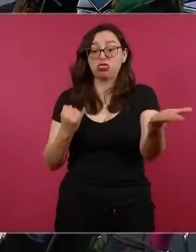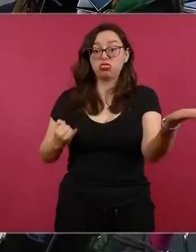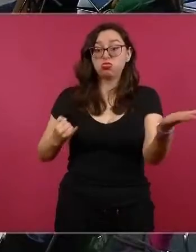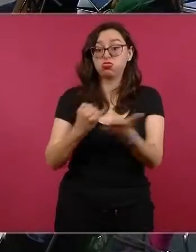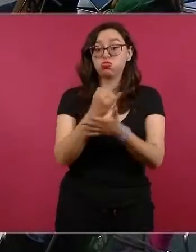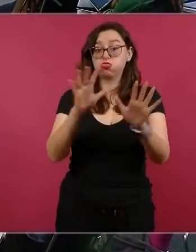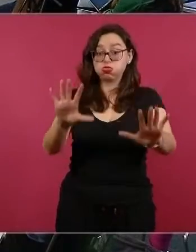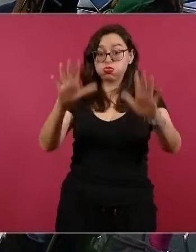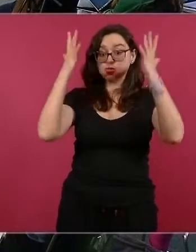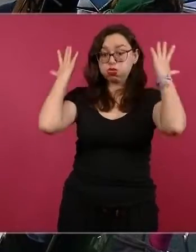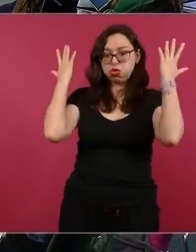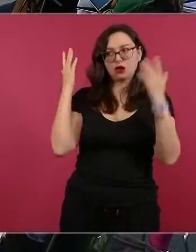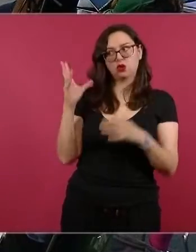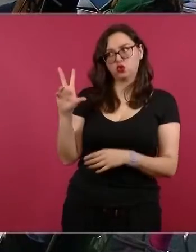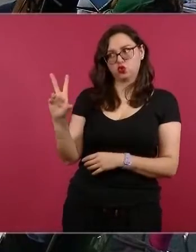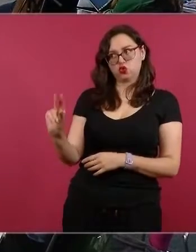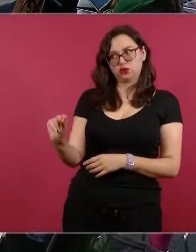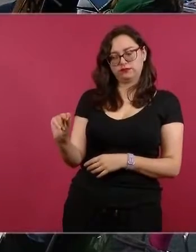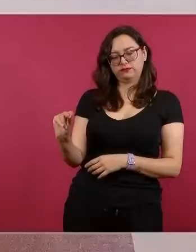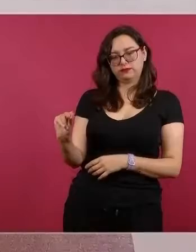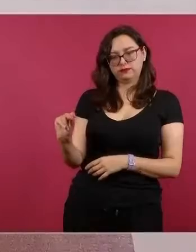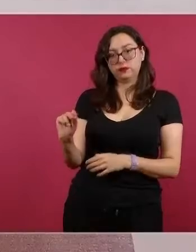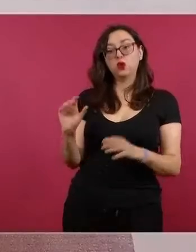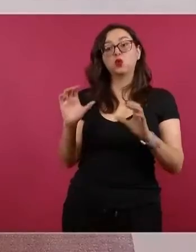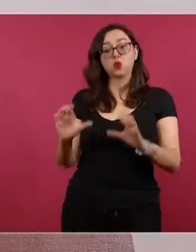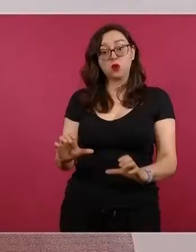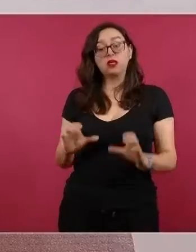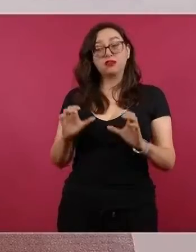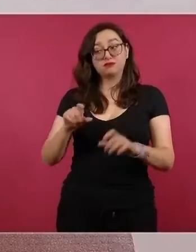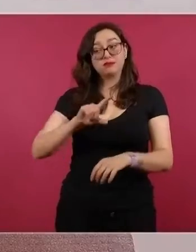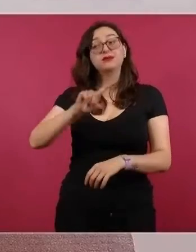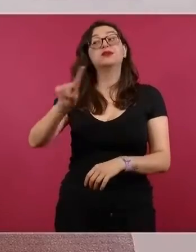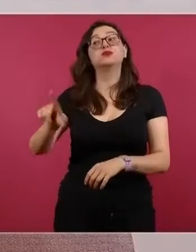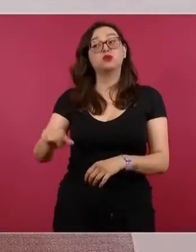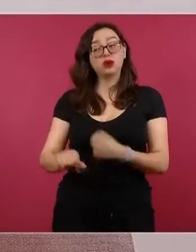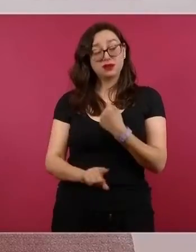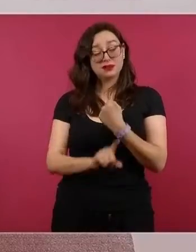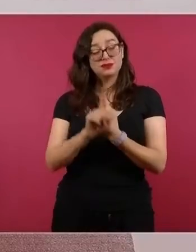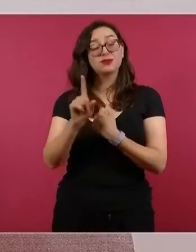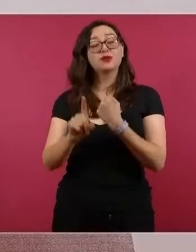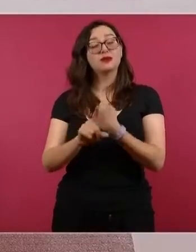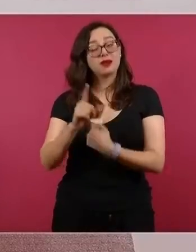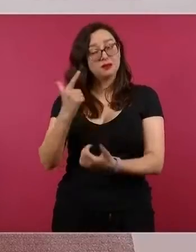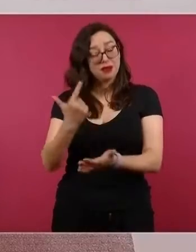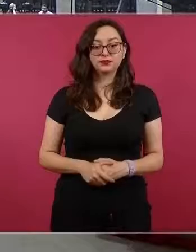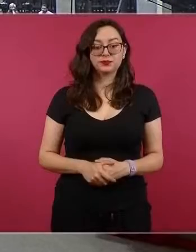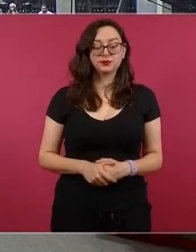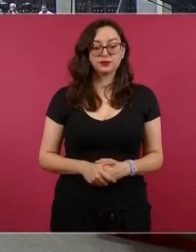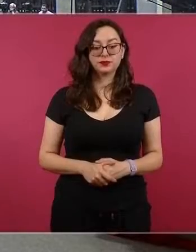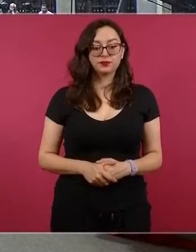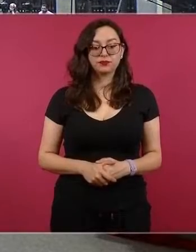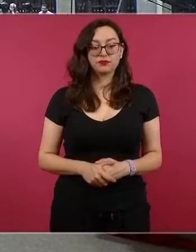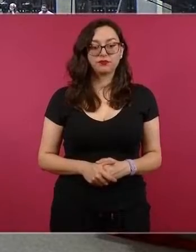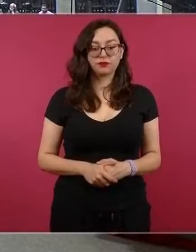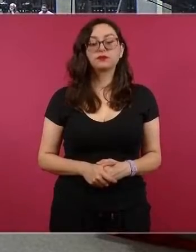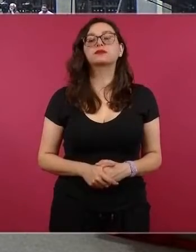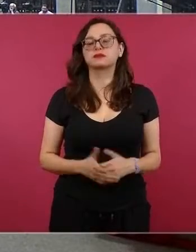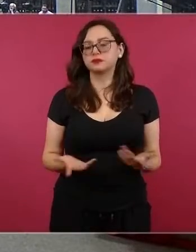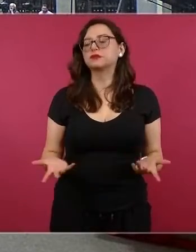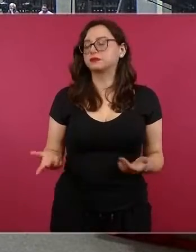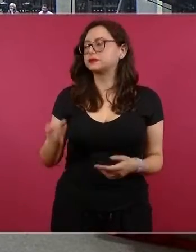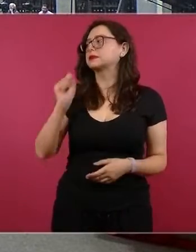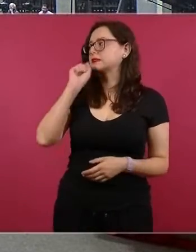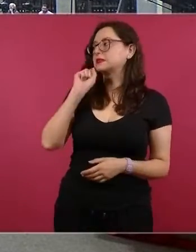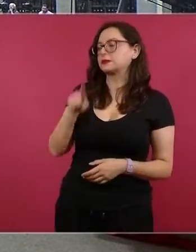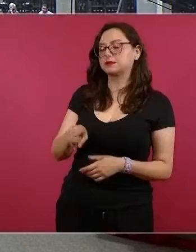un día a otro sin medir las consecuencias. Ese es el asunto. También, eso